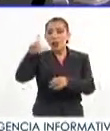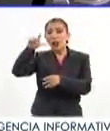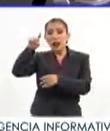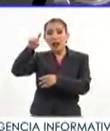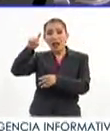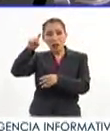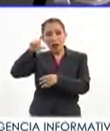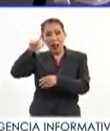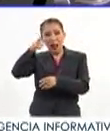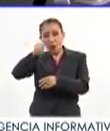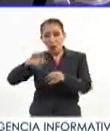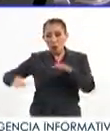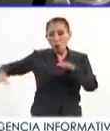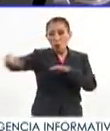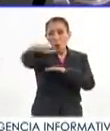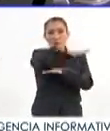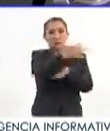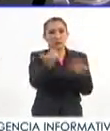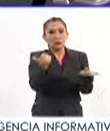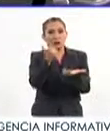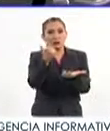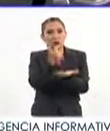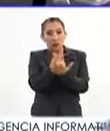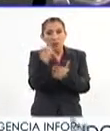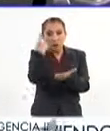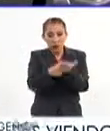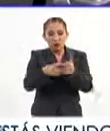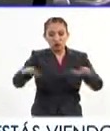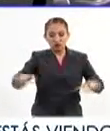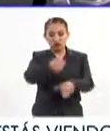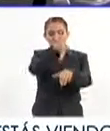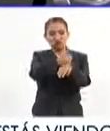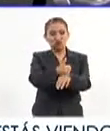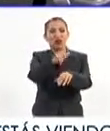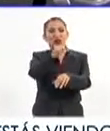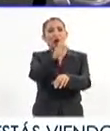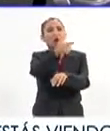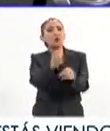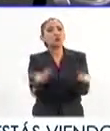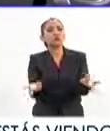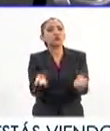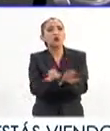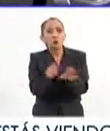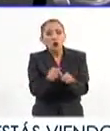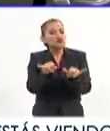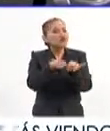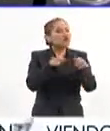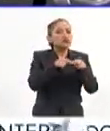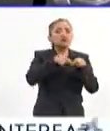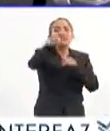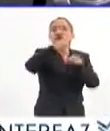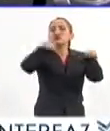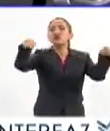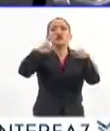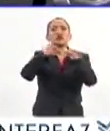de Texcoco, y la ciudad, tengo entendido que se fundó dentro del lago de Texcoco. Más o menos ¿hasta dónde se ampliaba la